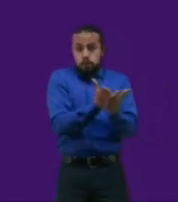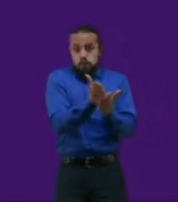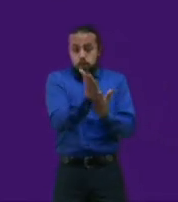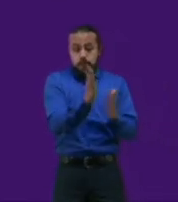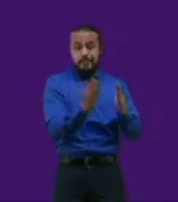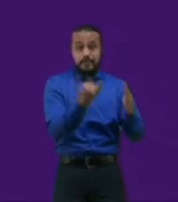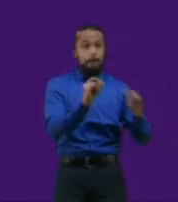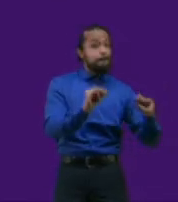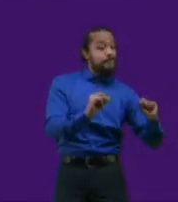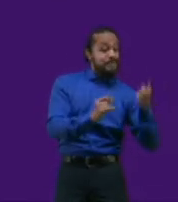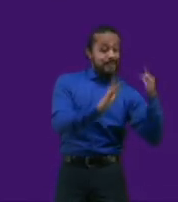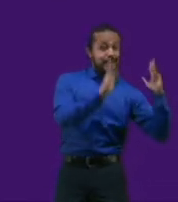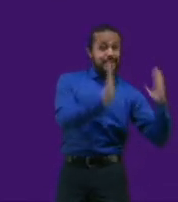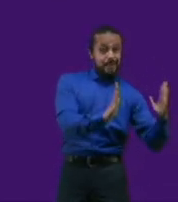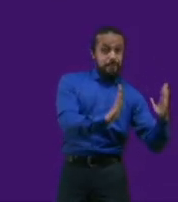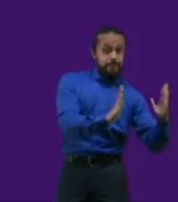valida.